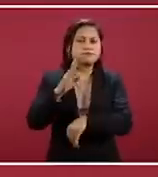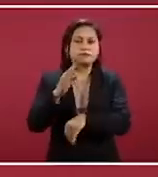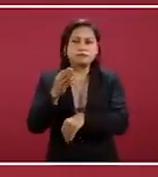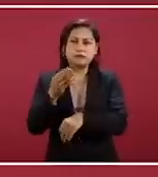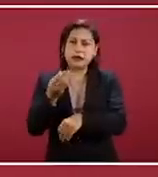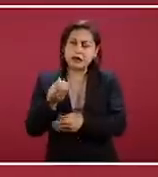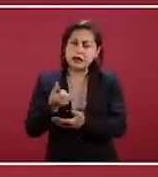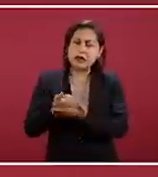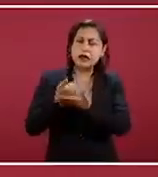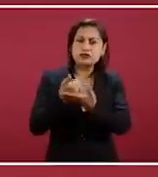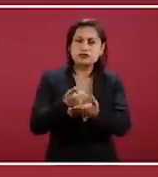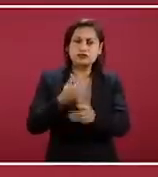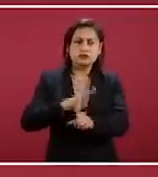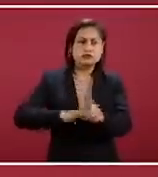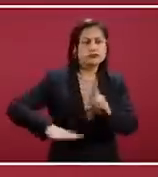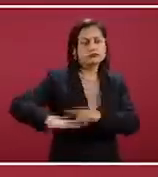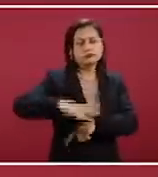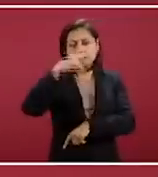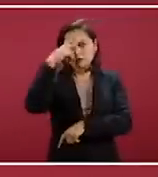favorables acerca de